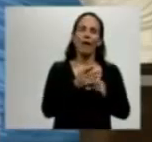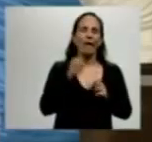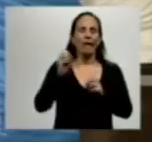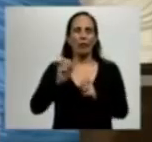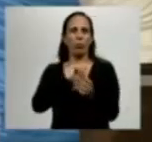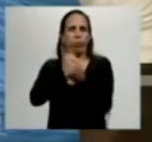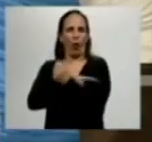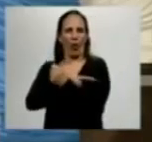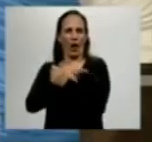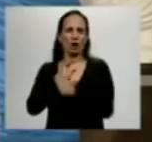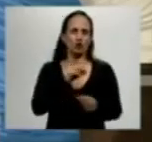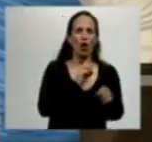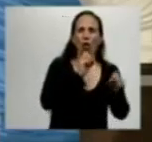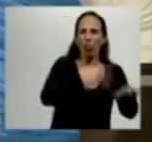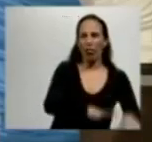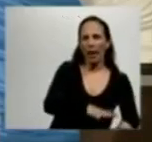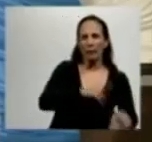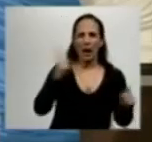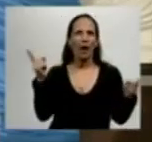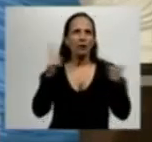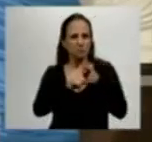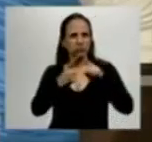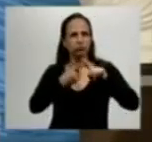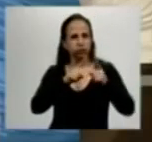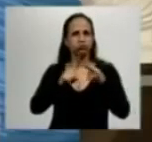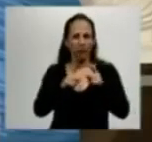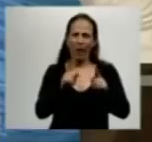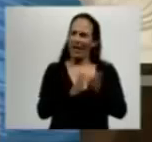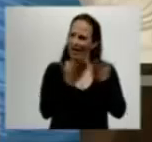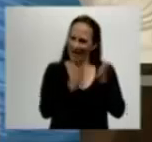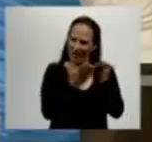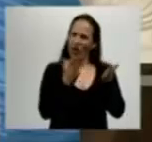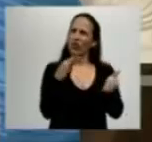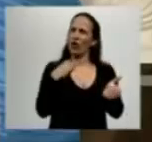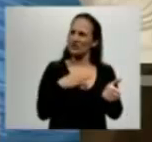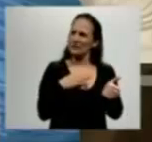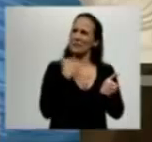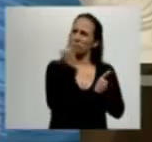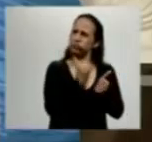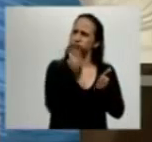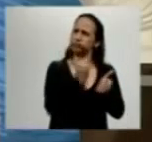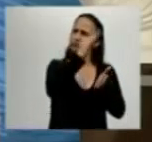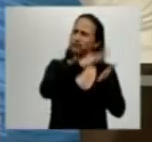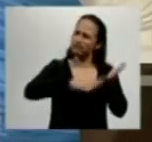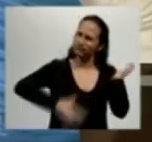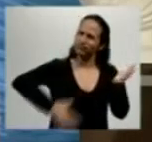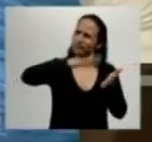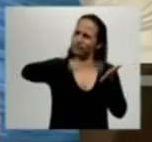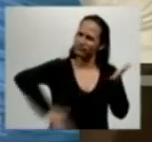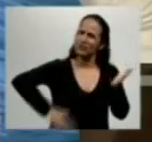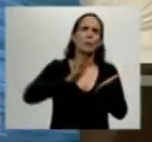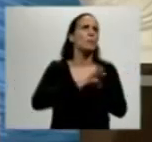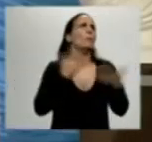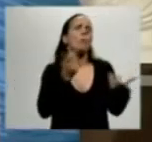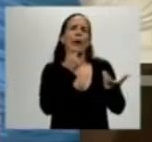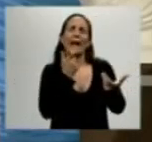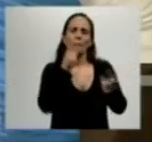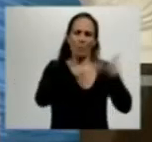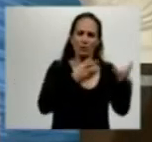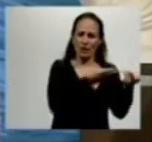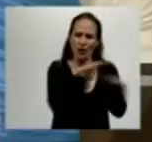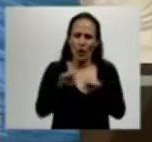muy extensa, todo lo que se dedica en el Código Civil a las relaciones entre consumidores,